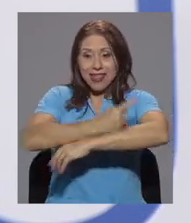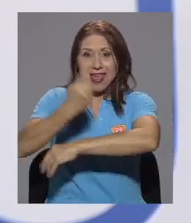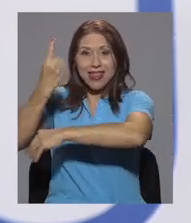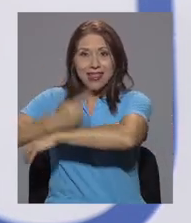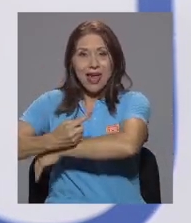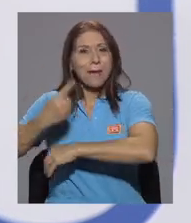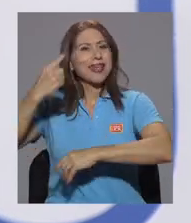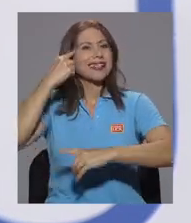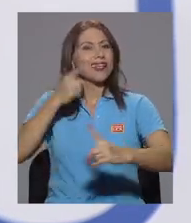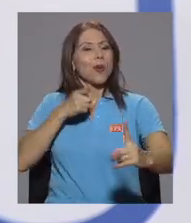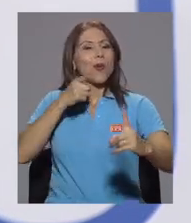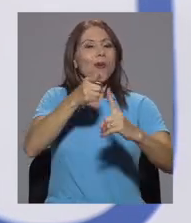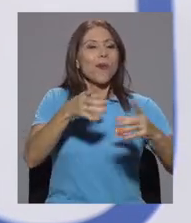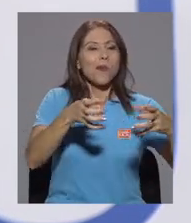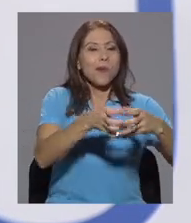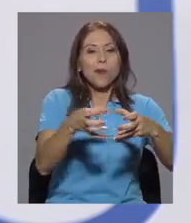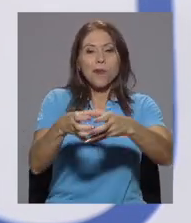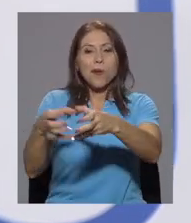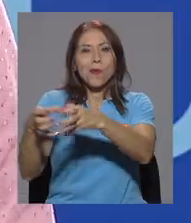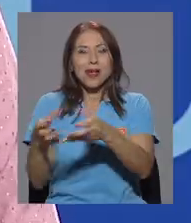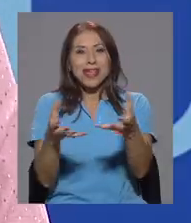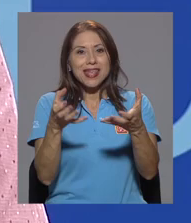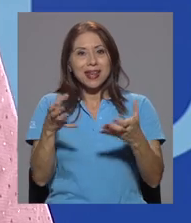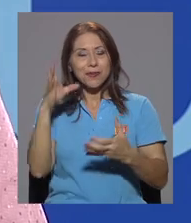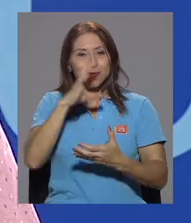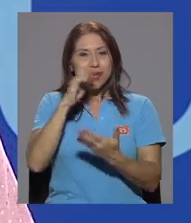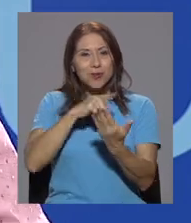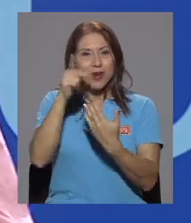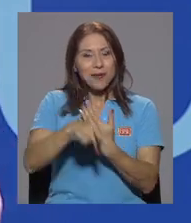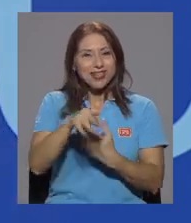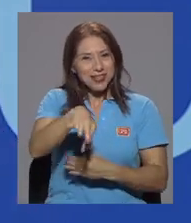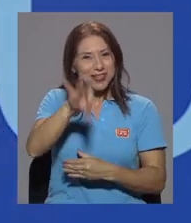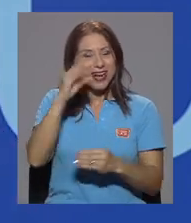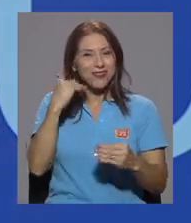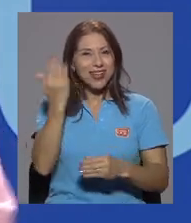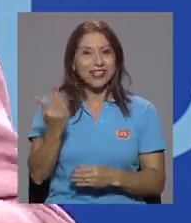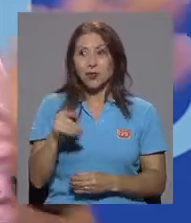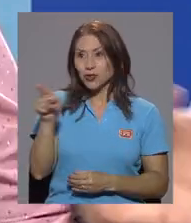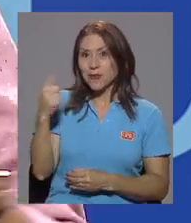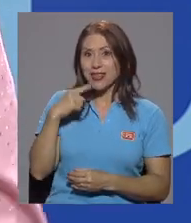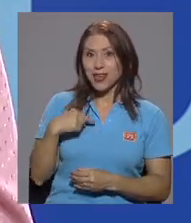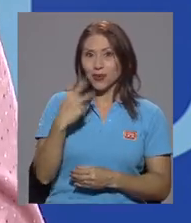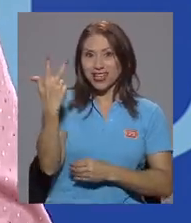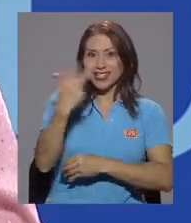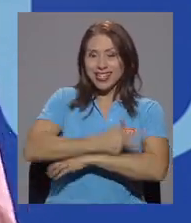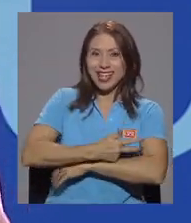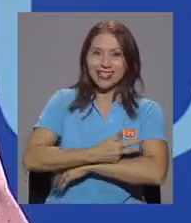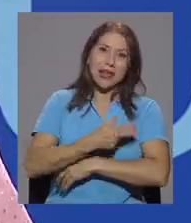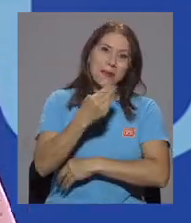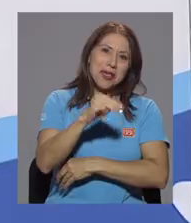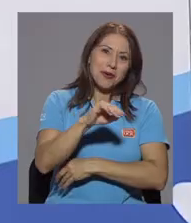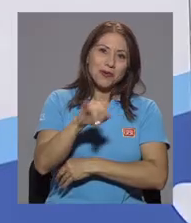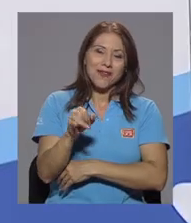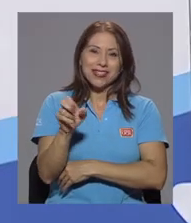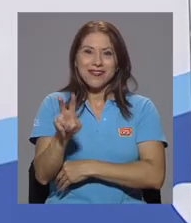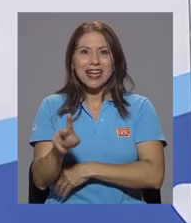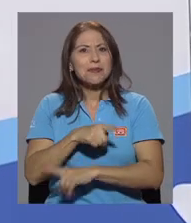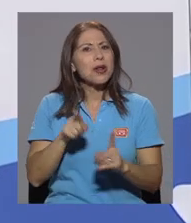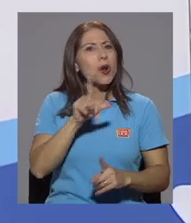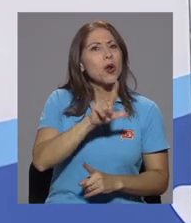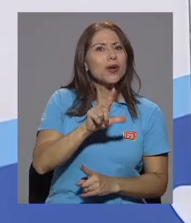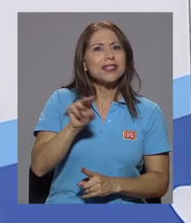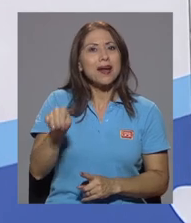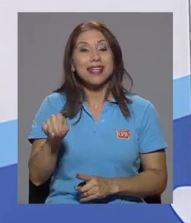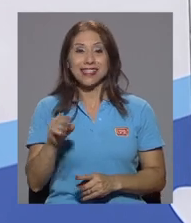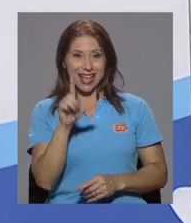querer buscar esos programas y va a poder encontrar uno fácilmente en estos tres días miércoles jueves viernes a lunes y martes el lunes de nuestro día dedicado a los